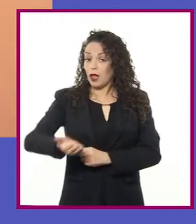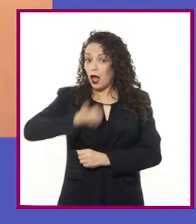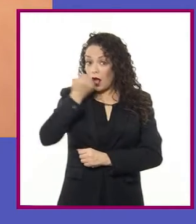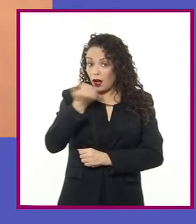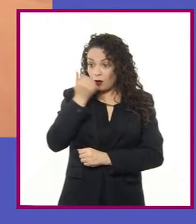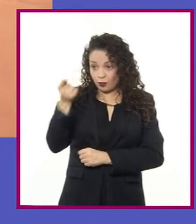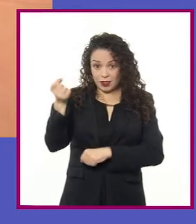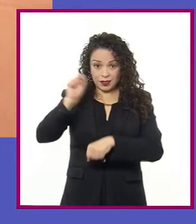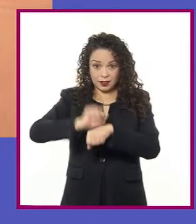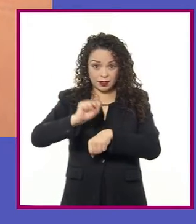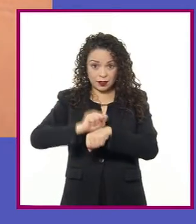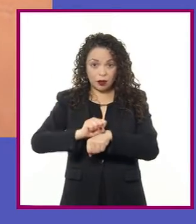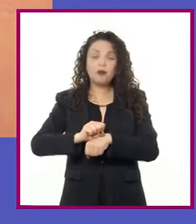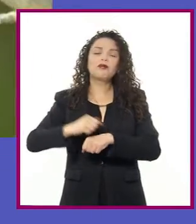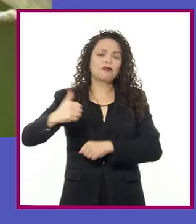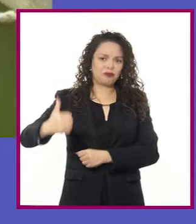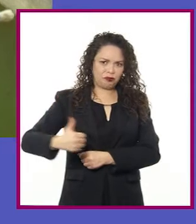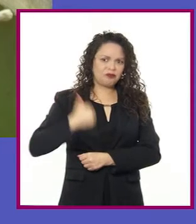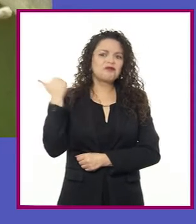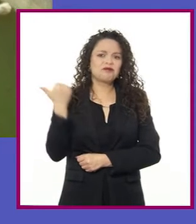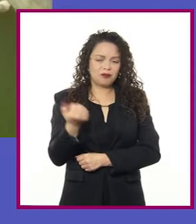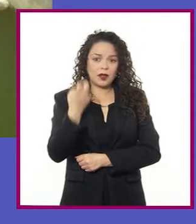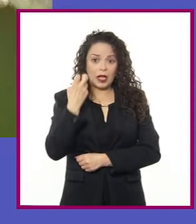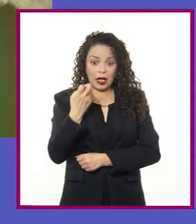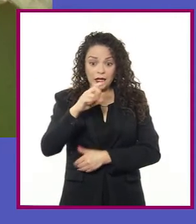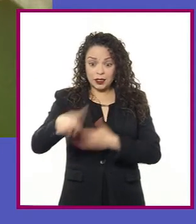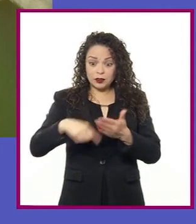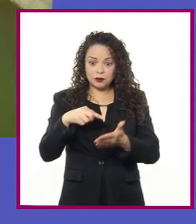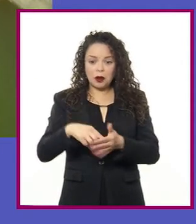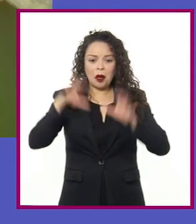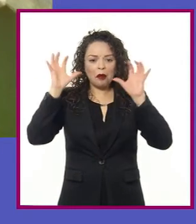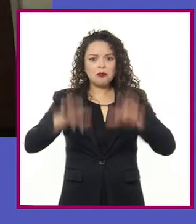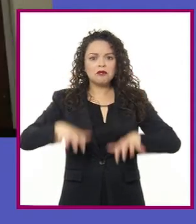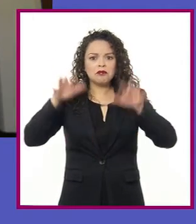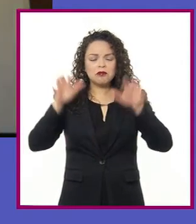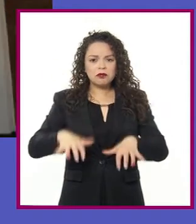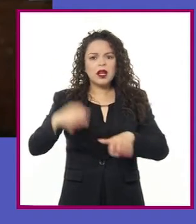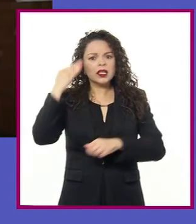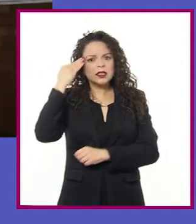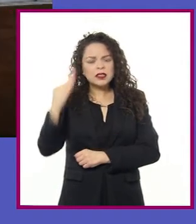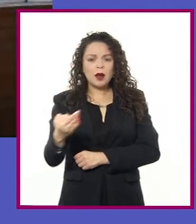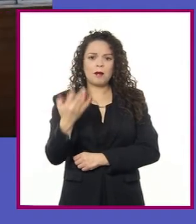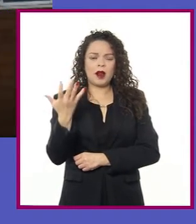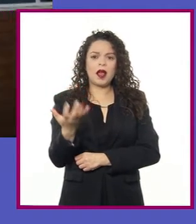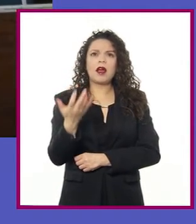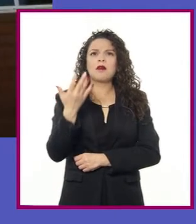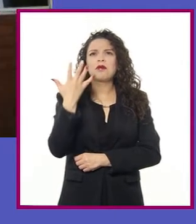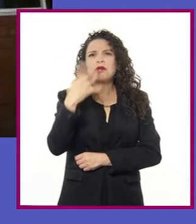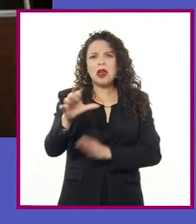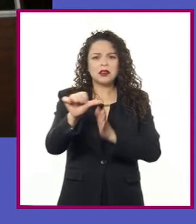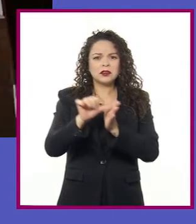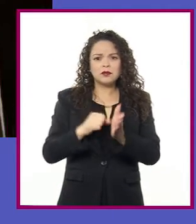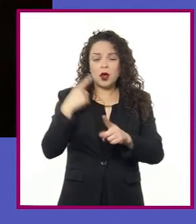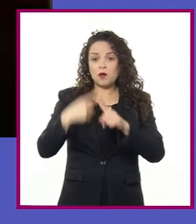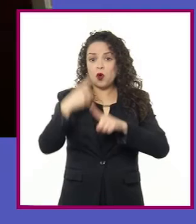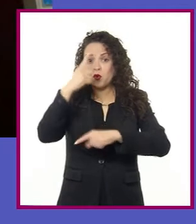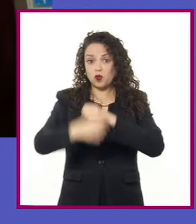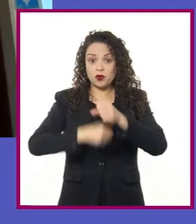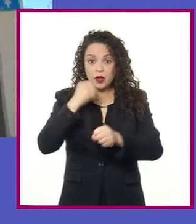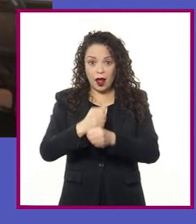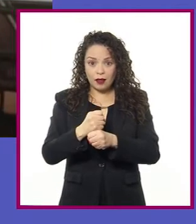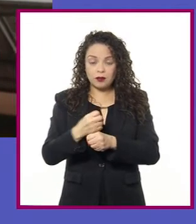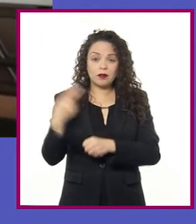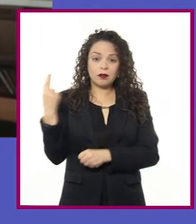alumnos de esta secundaria aprovecharon que en esa región llueve 10 meses al año para idear un sistema que captara agua de